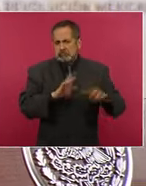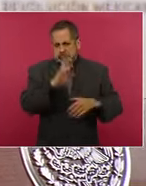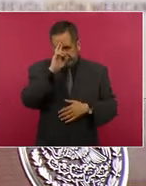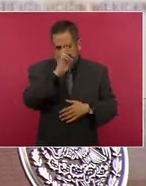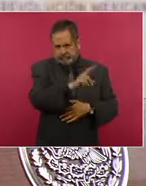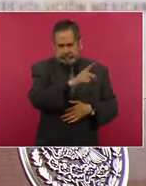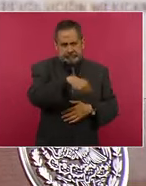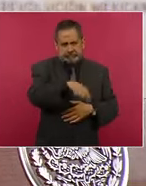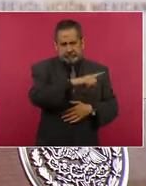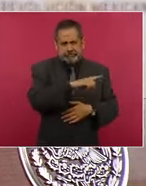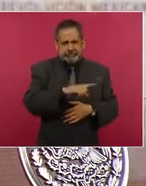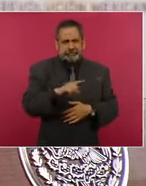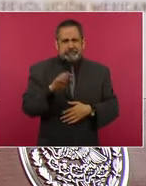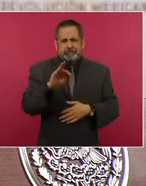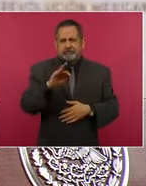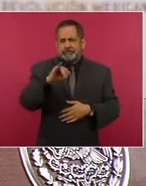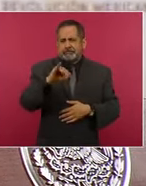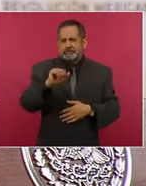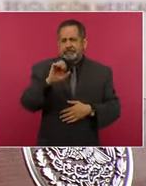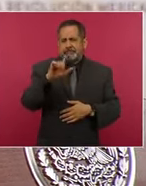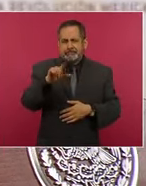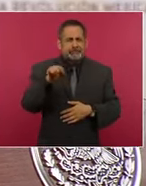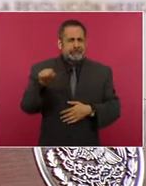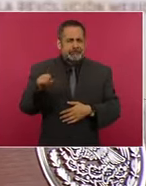con el fiscal